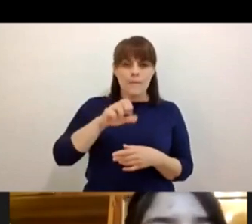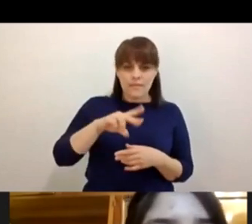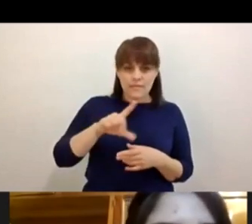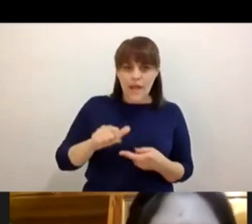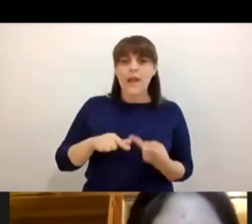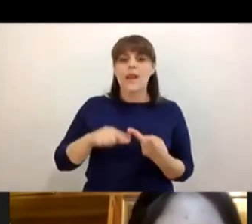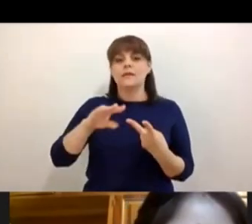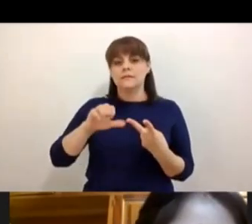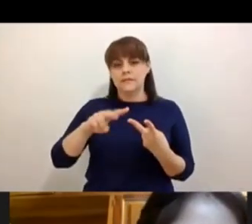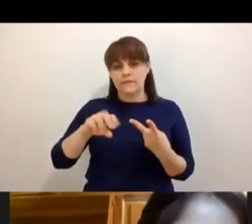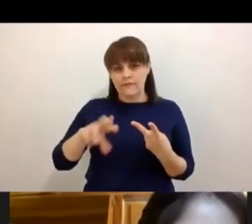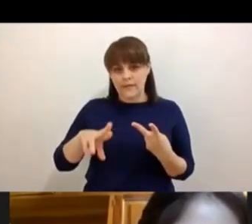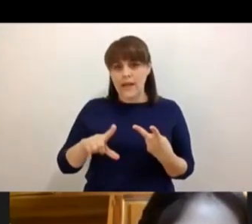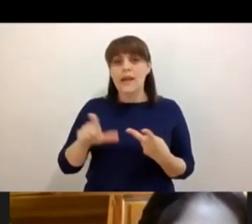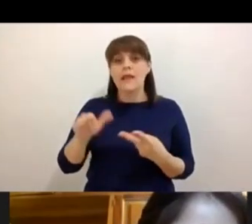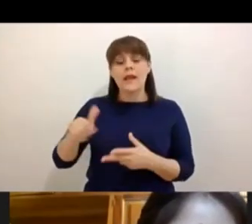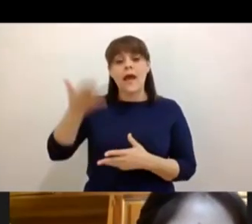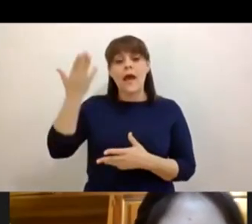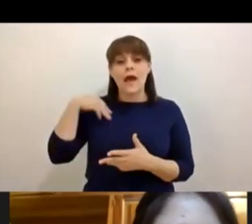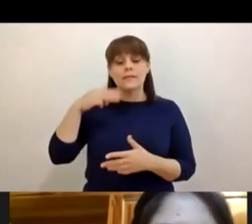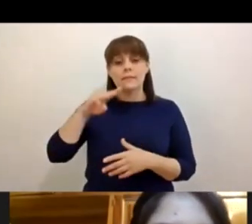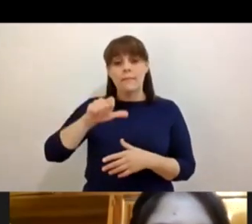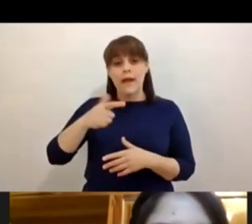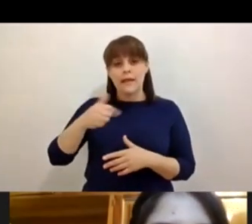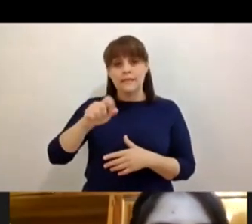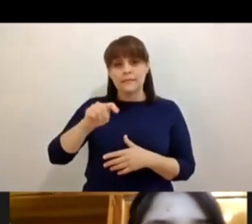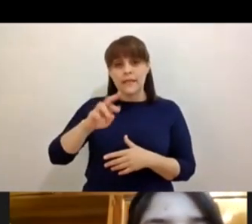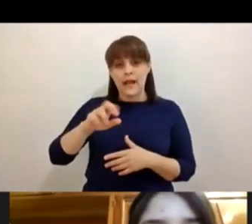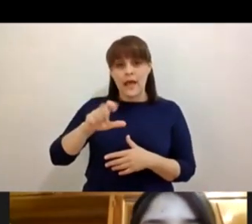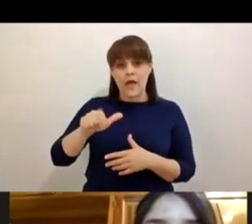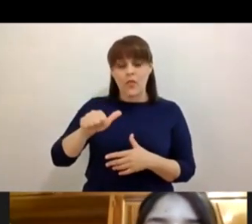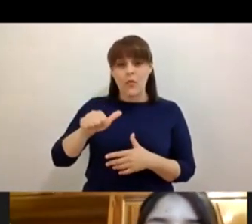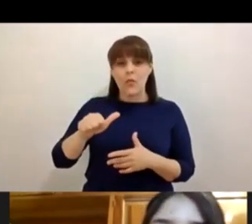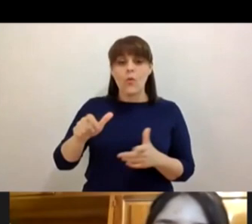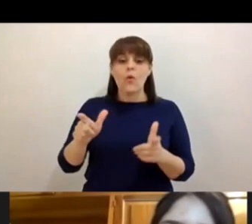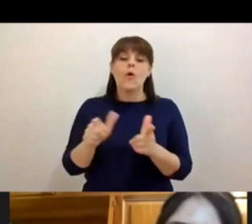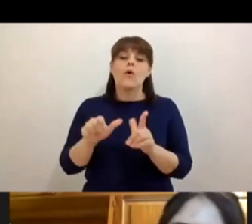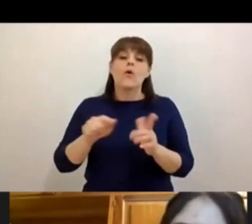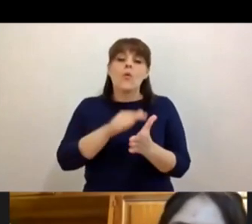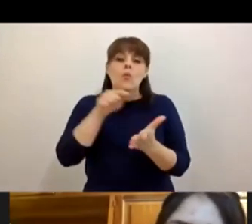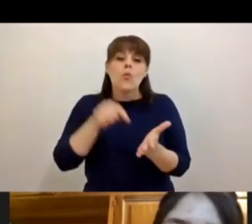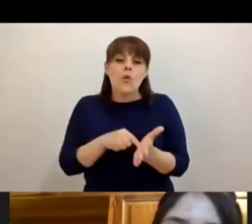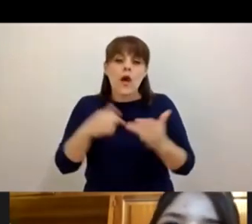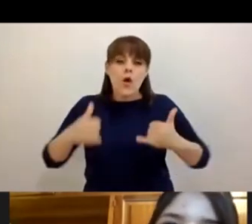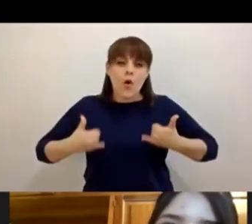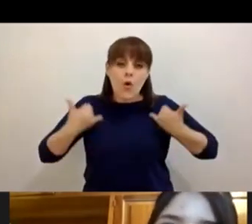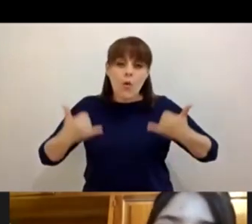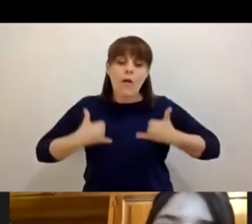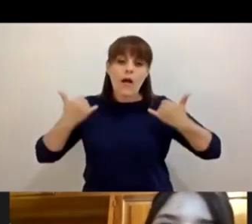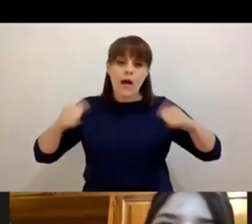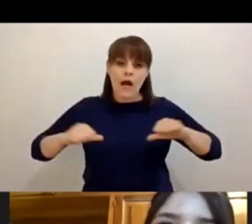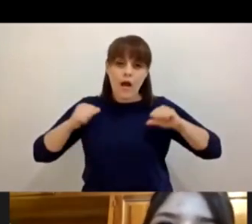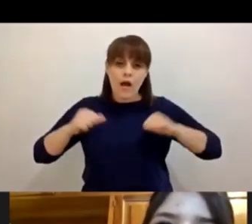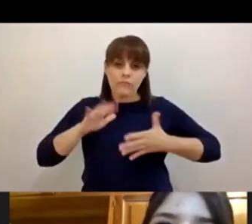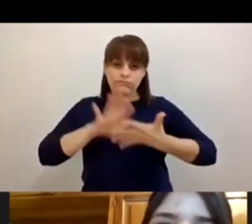Consejo Tutelar de Menores Infractores y subprocurador especializado en justicia para adolescentes